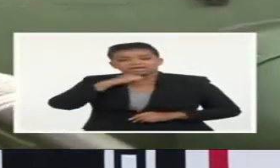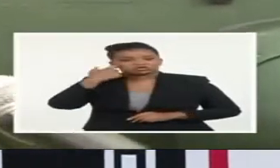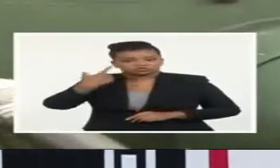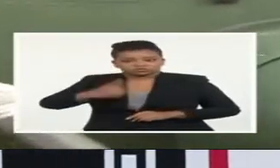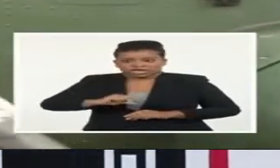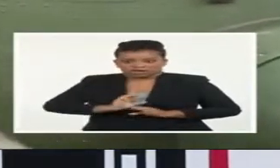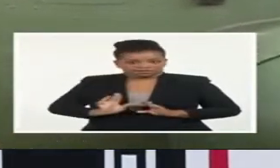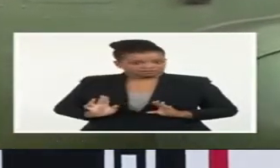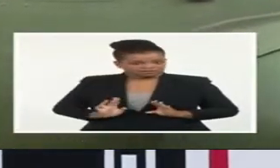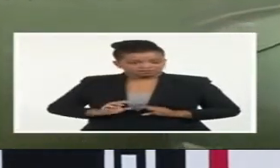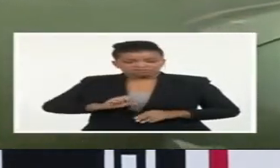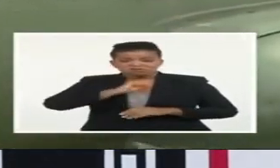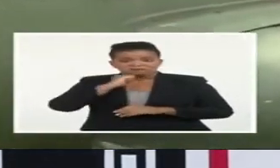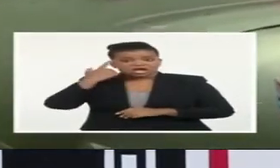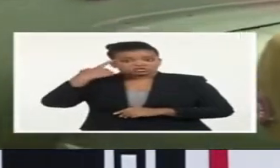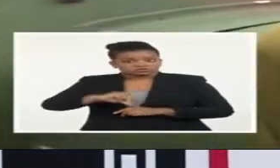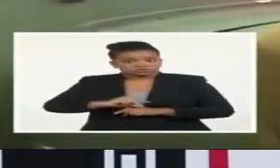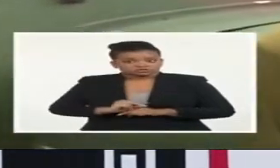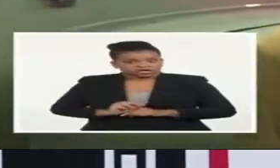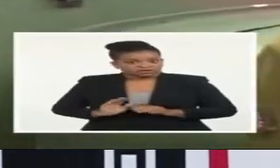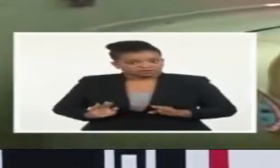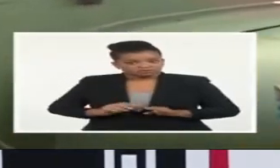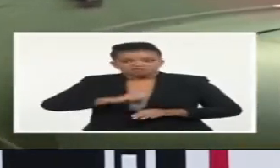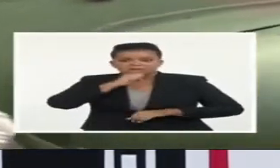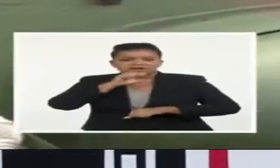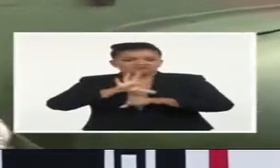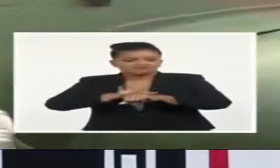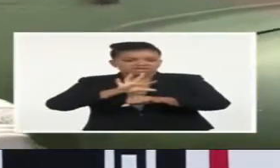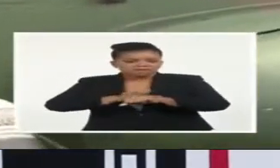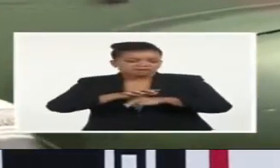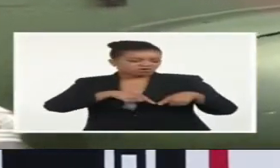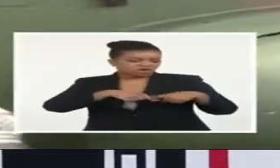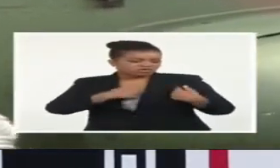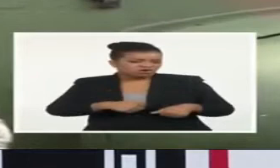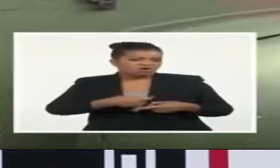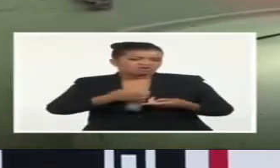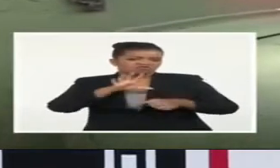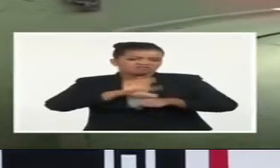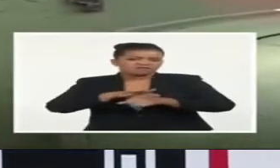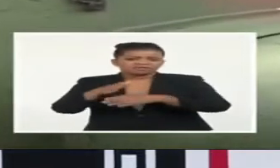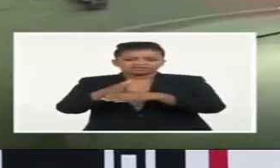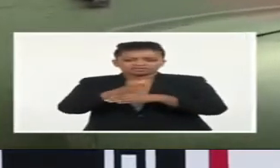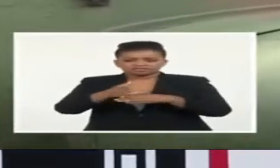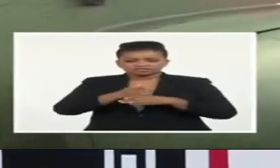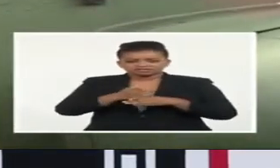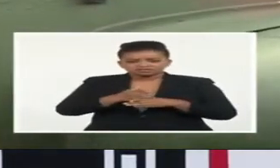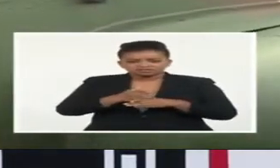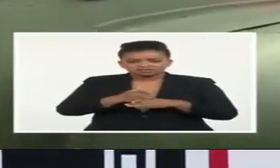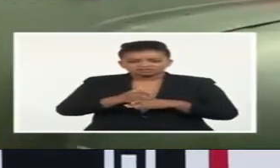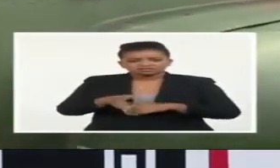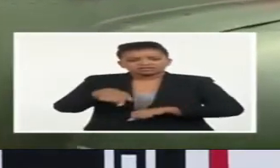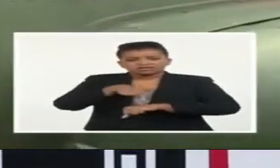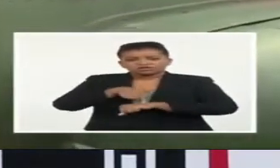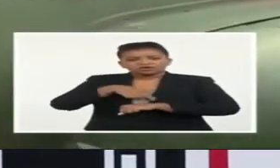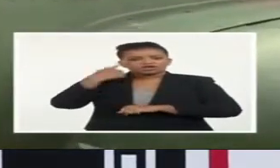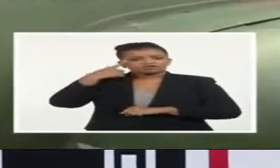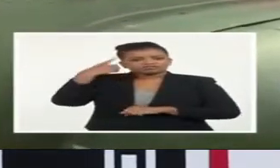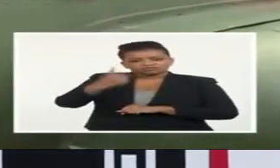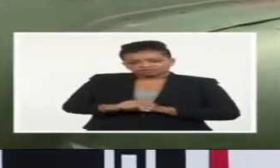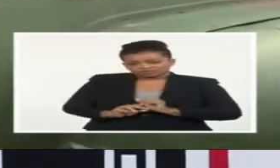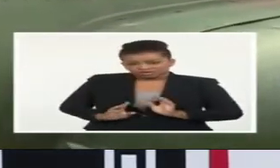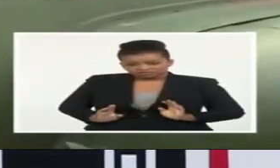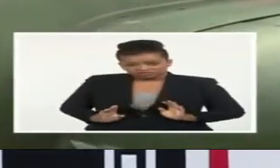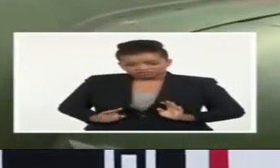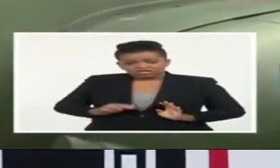dinero y tiene muchas bombas de gasolina y tiene dinero para abastecer el